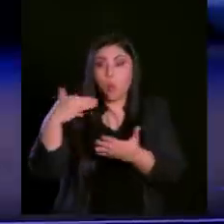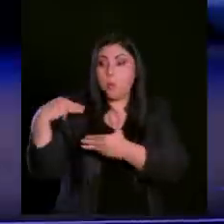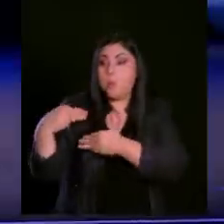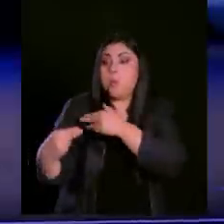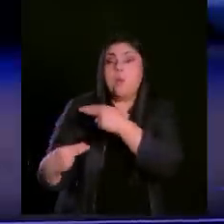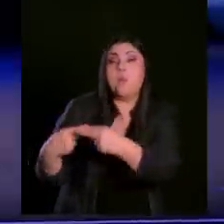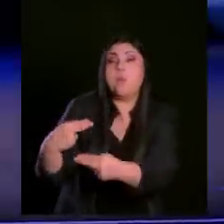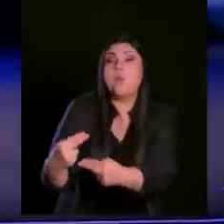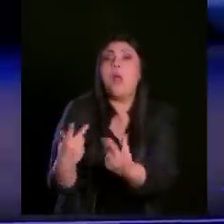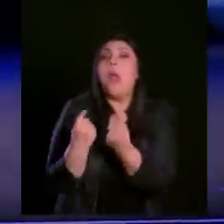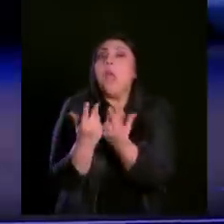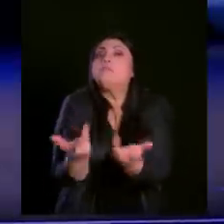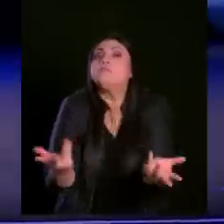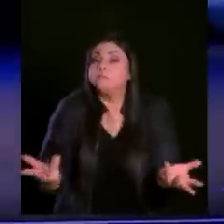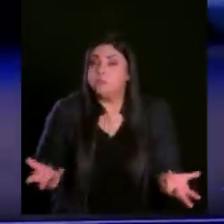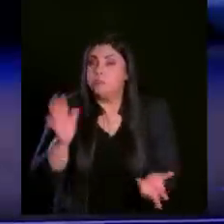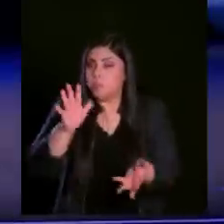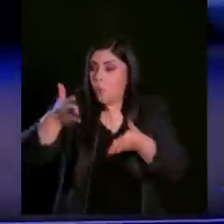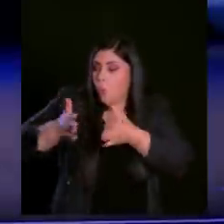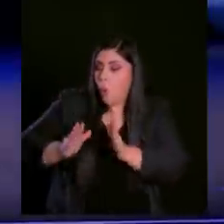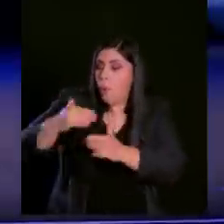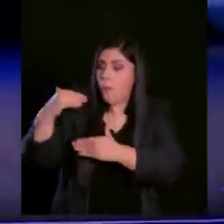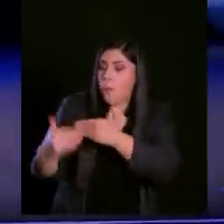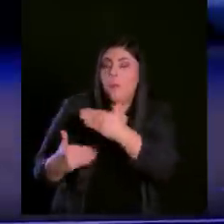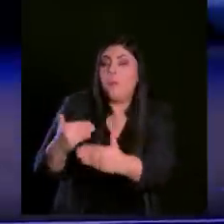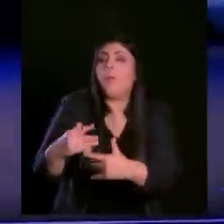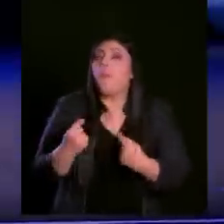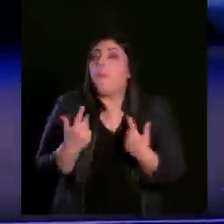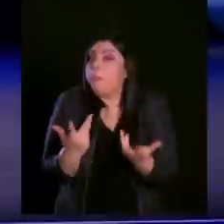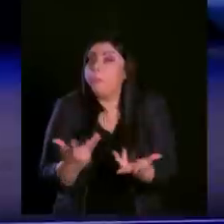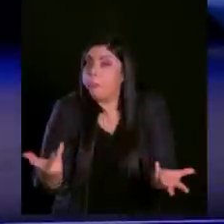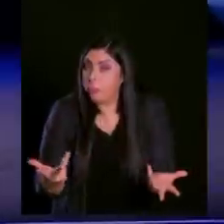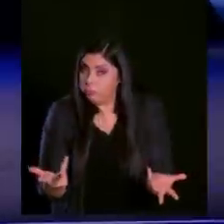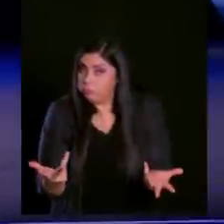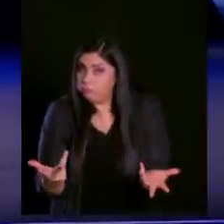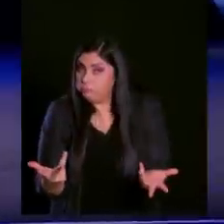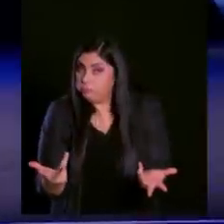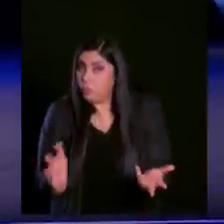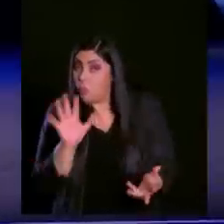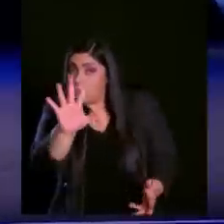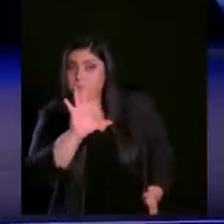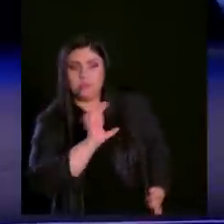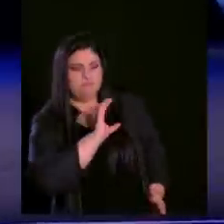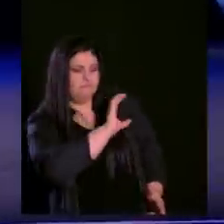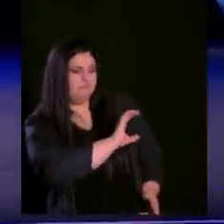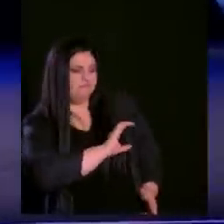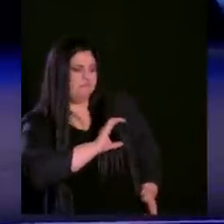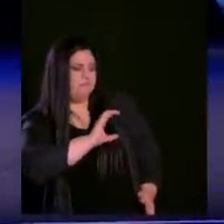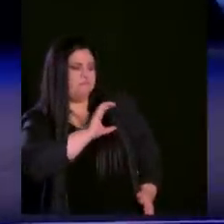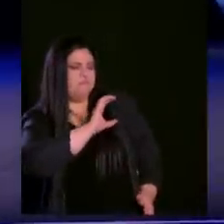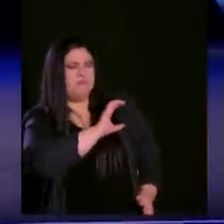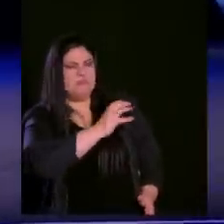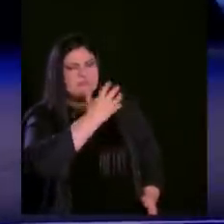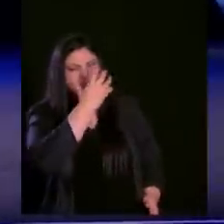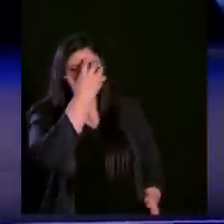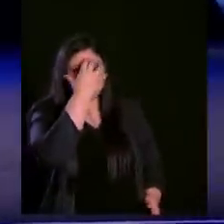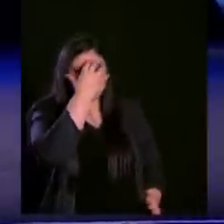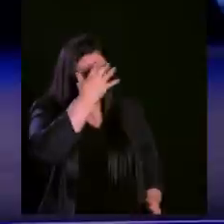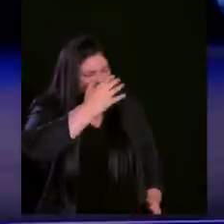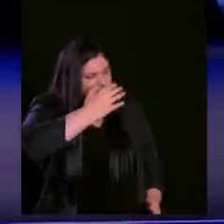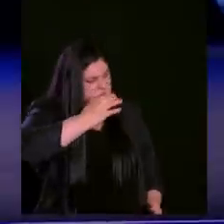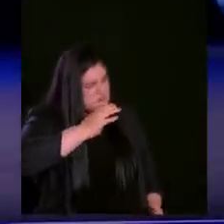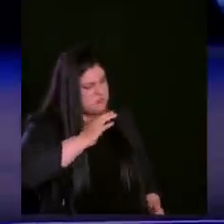las decisiones que tomas hoy las el carácter que tuviste para dejarla creo que te tenía